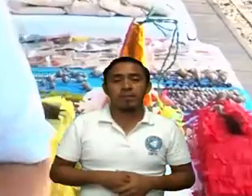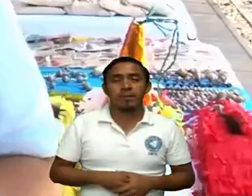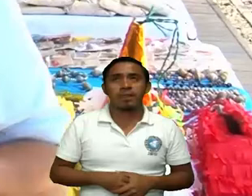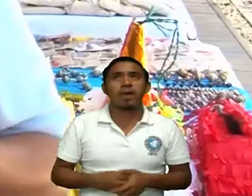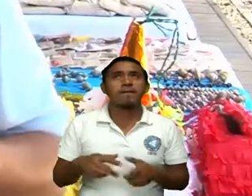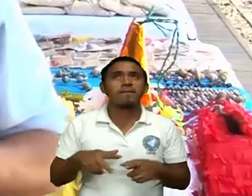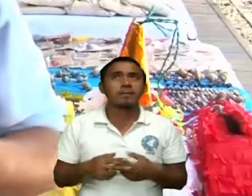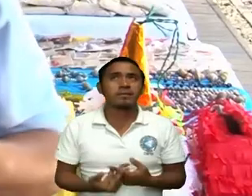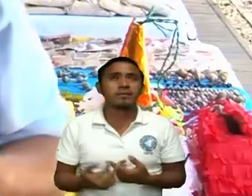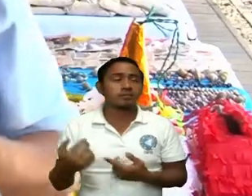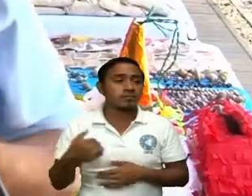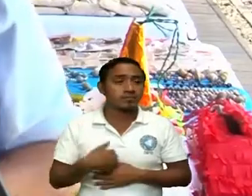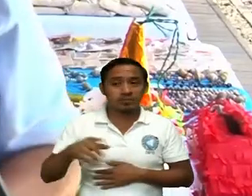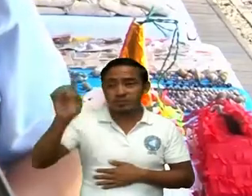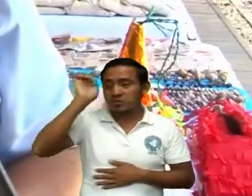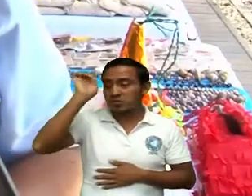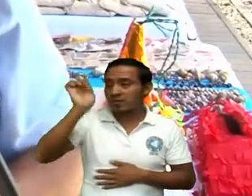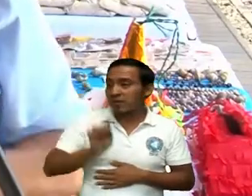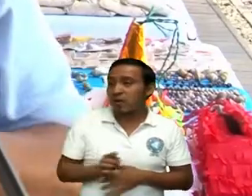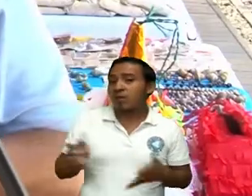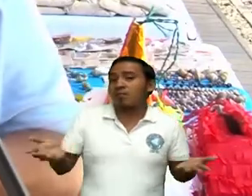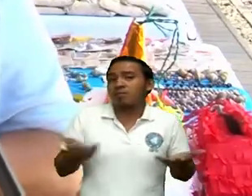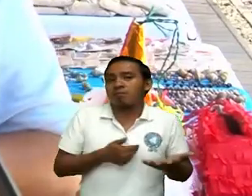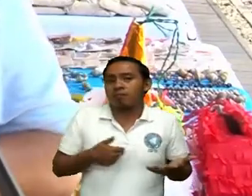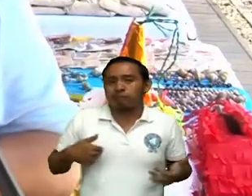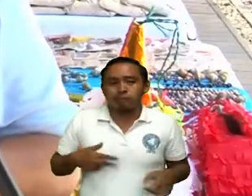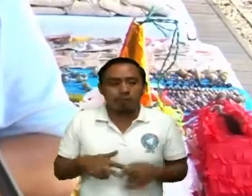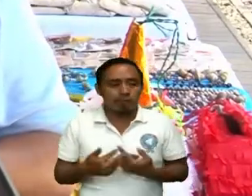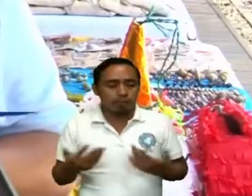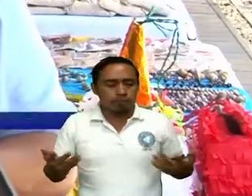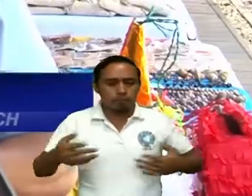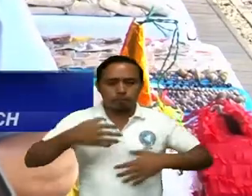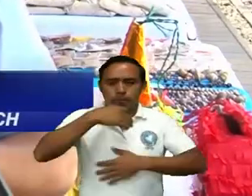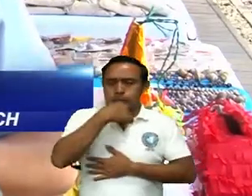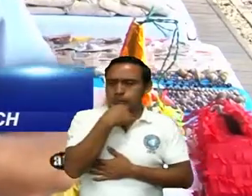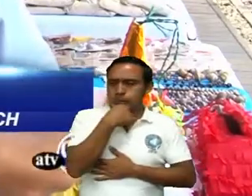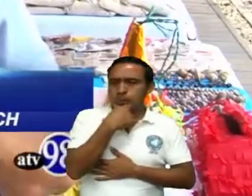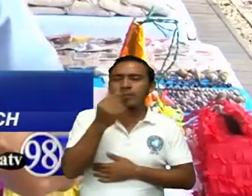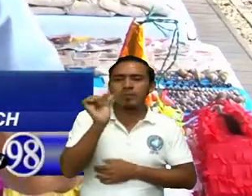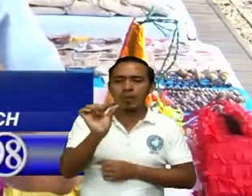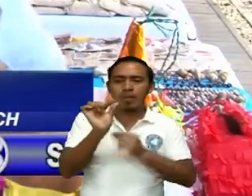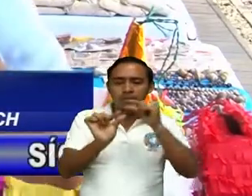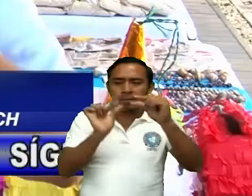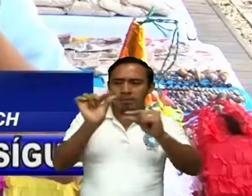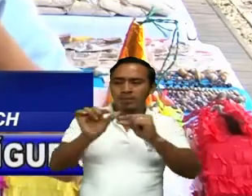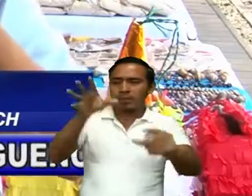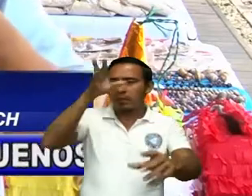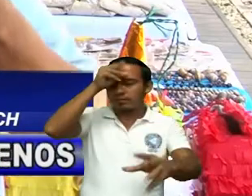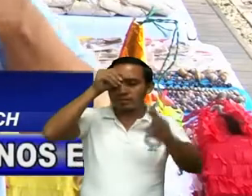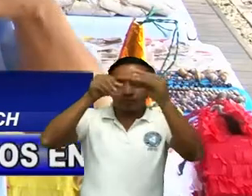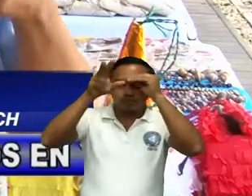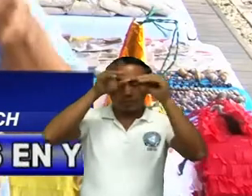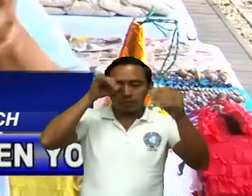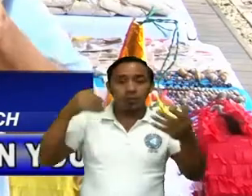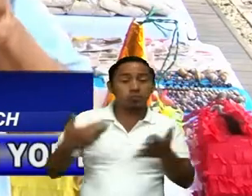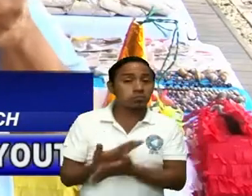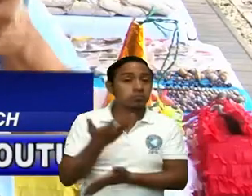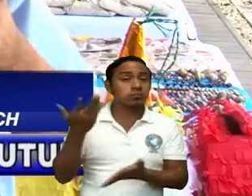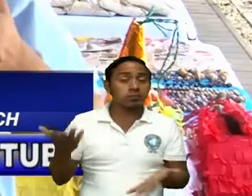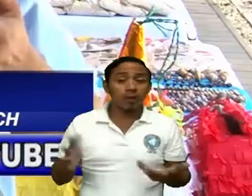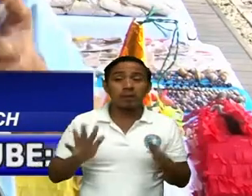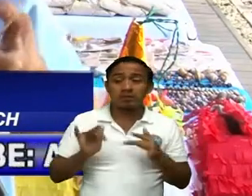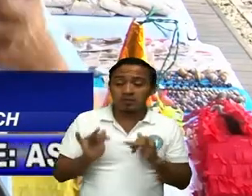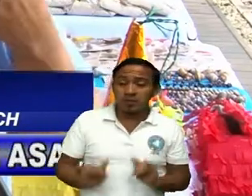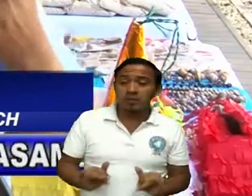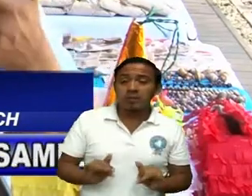Al comienzo no sabíamos por dónde comenzar, pero con lo poco que fuimos aprendiendo, fuimos innovando, fuimos hasta